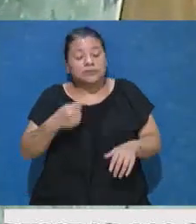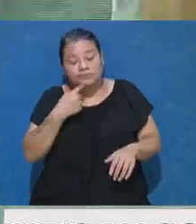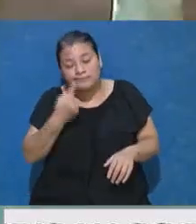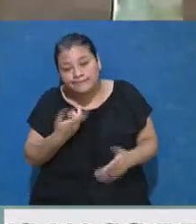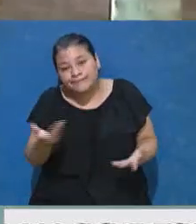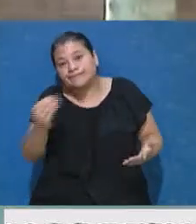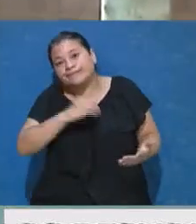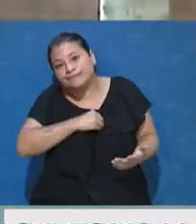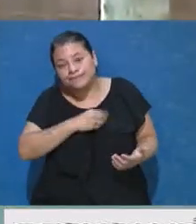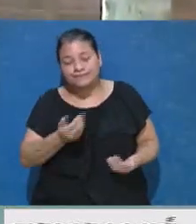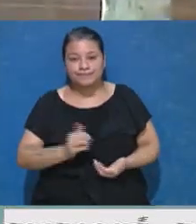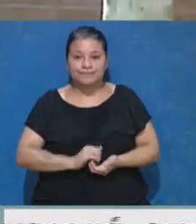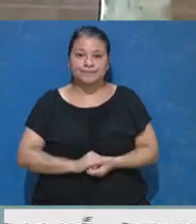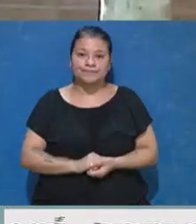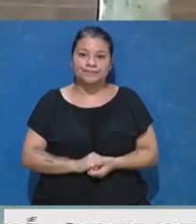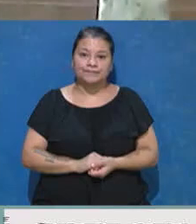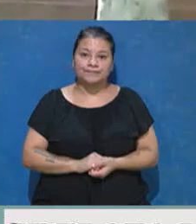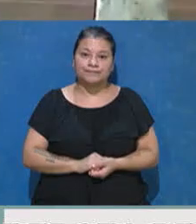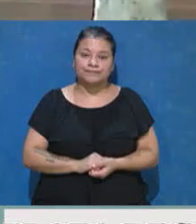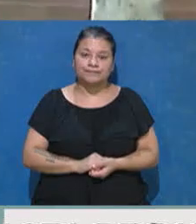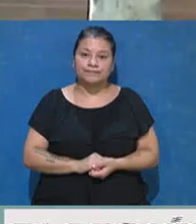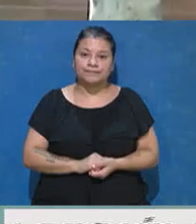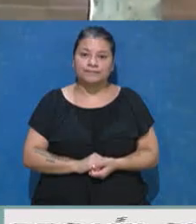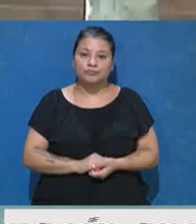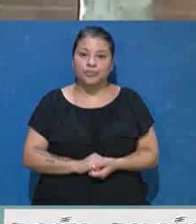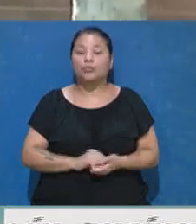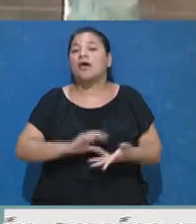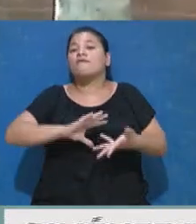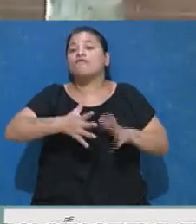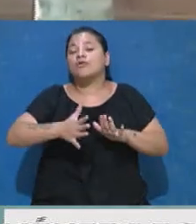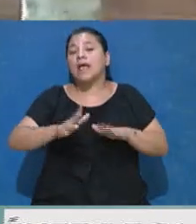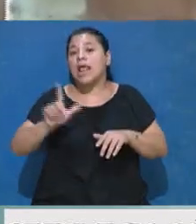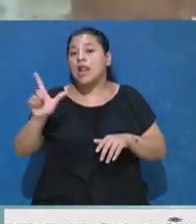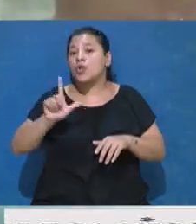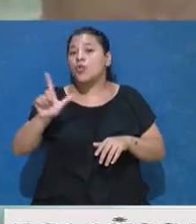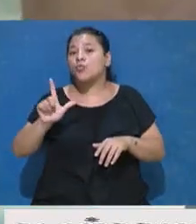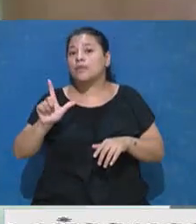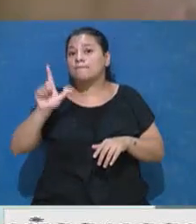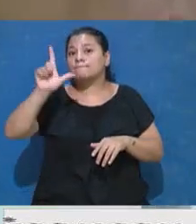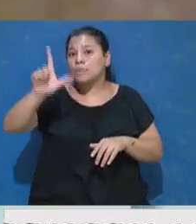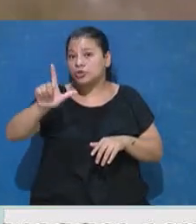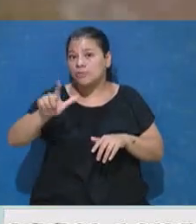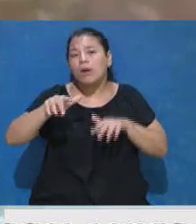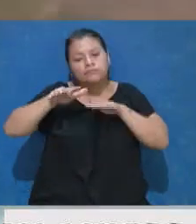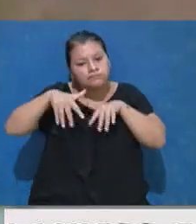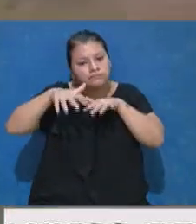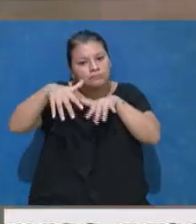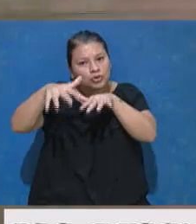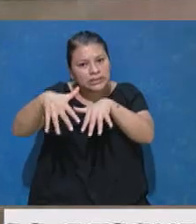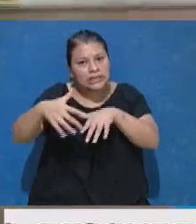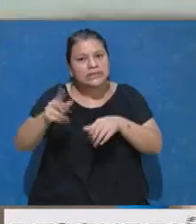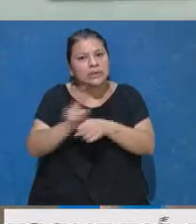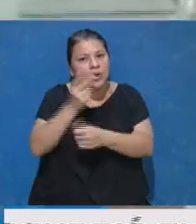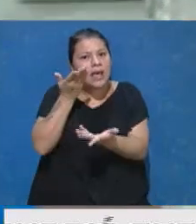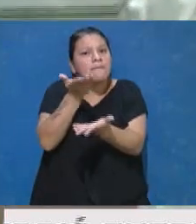que hoy lamentamos bueno sergio habrá entonces una medida de fuerza el lunes para protestar y para reclamar seguridad de qué manera la van a